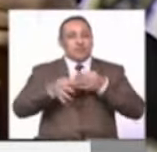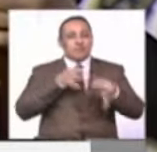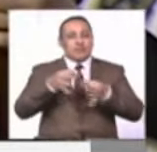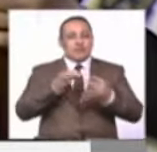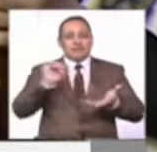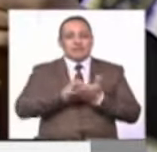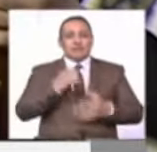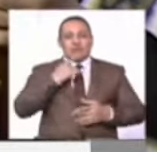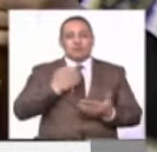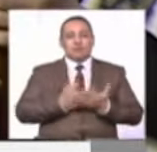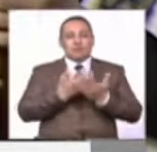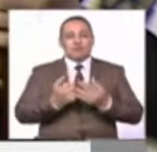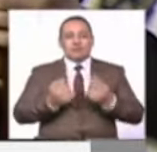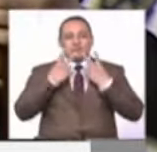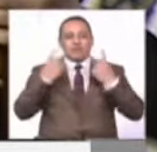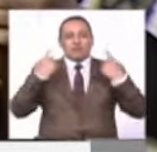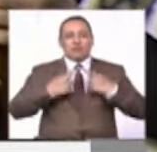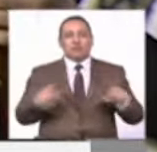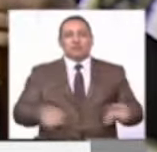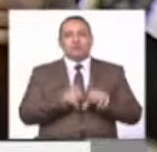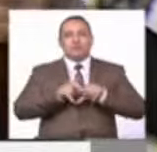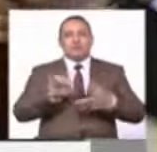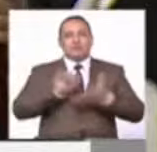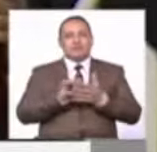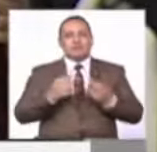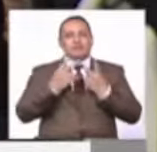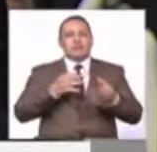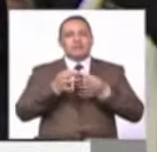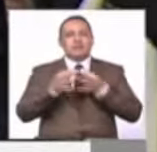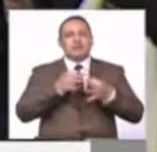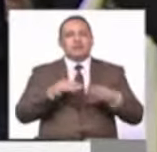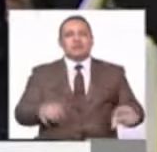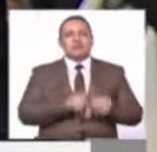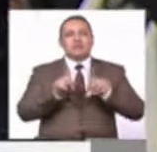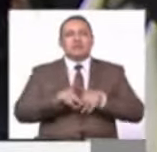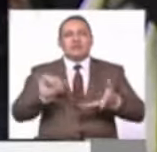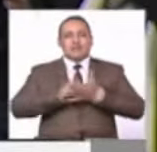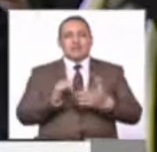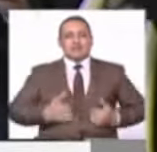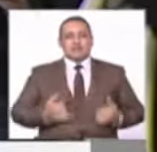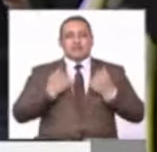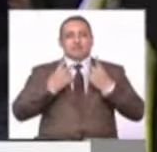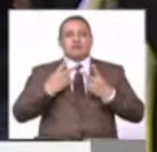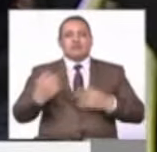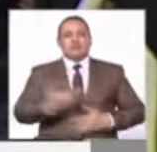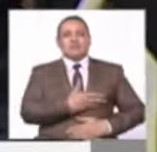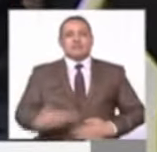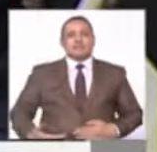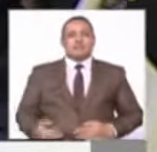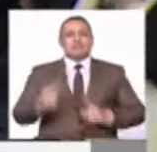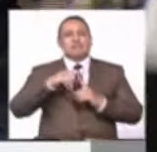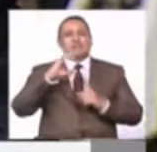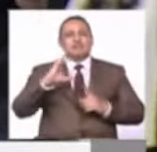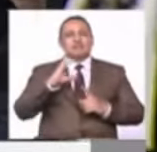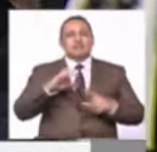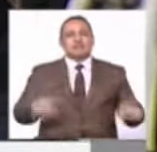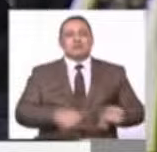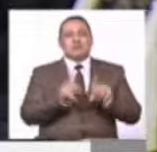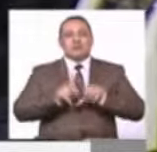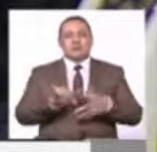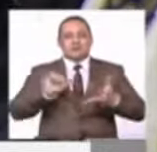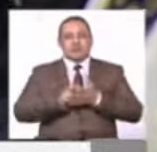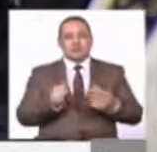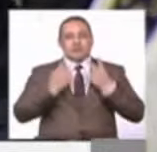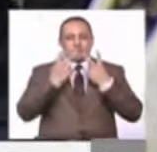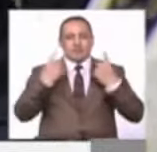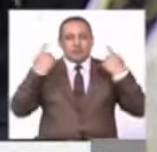debe Cesar hasta concluir su mandato Entonces el señor blume presidente del tribunal constitucional miembro del